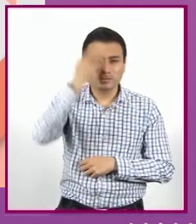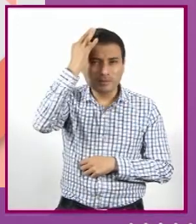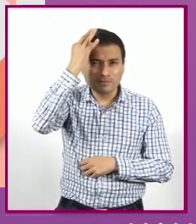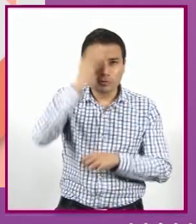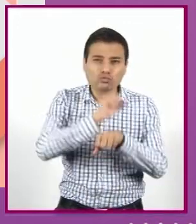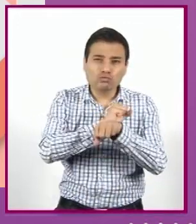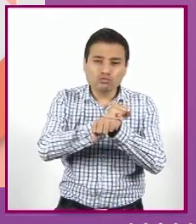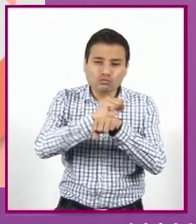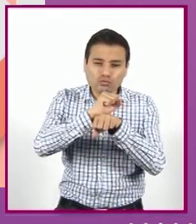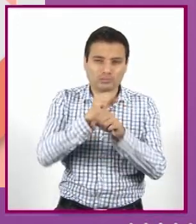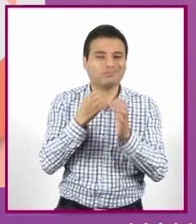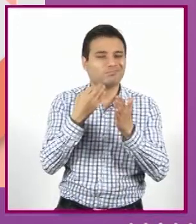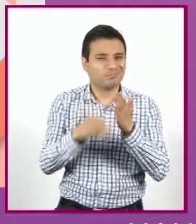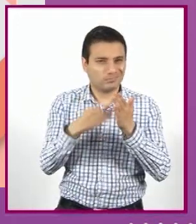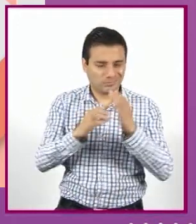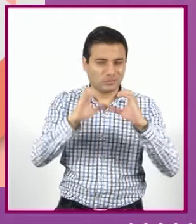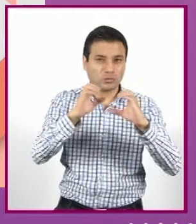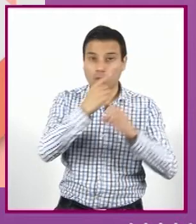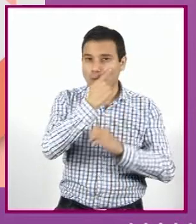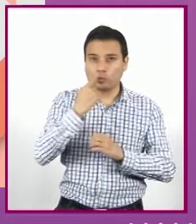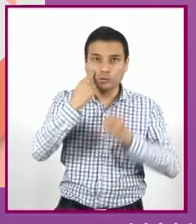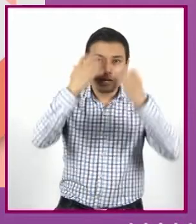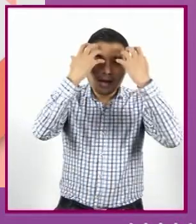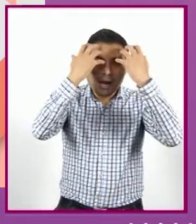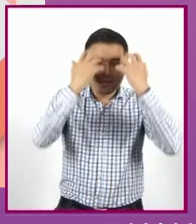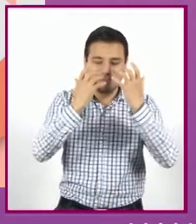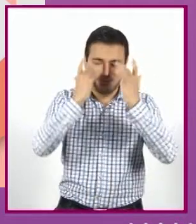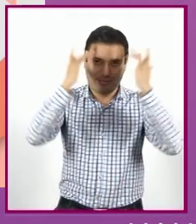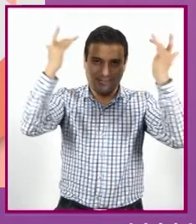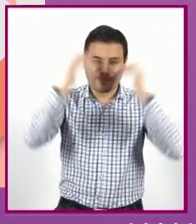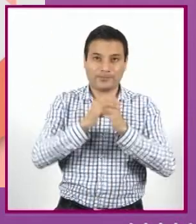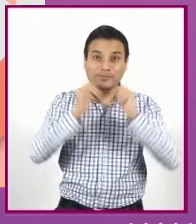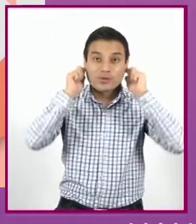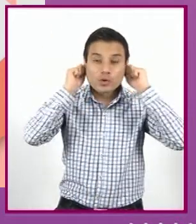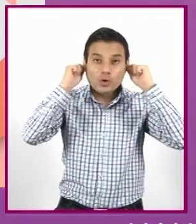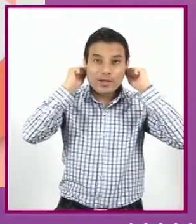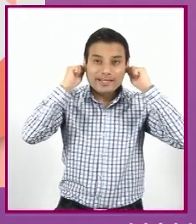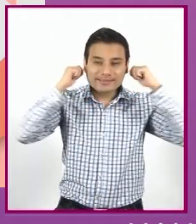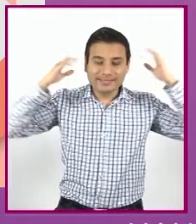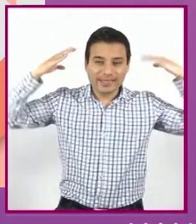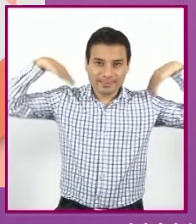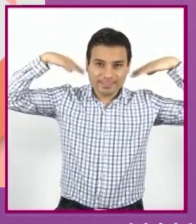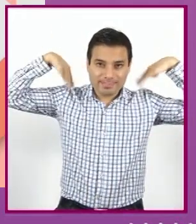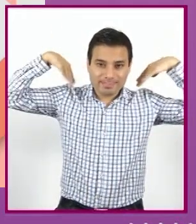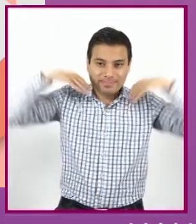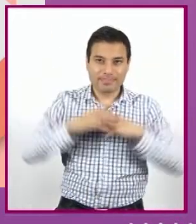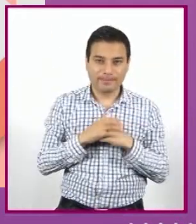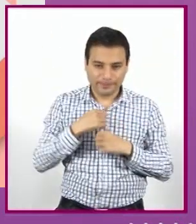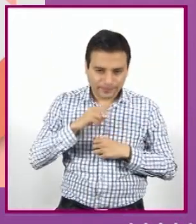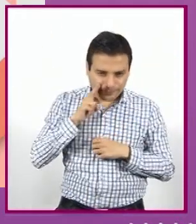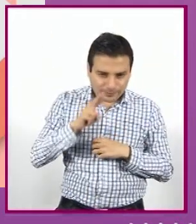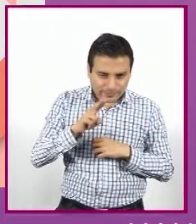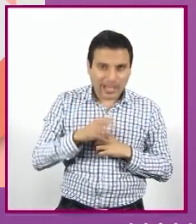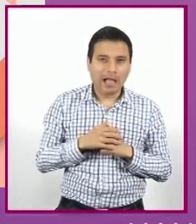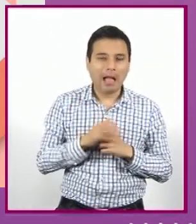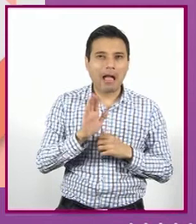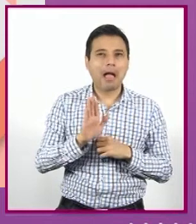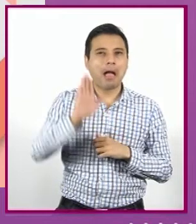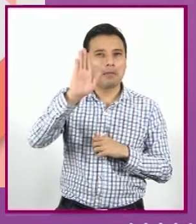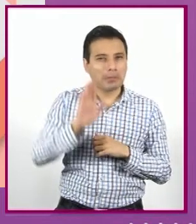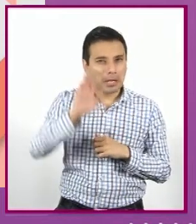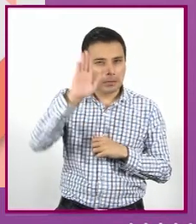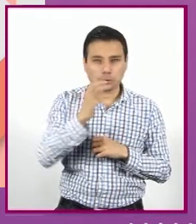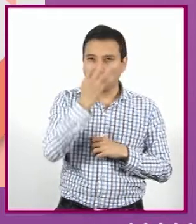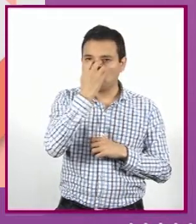descuidado. Sus ojos eran grandes y brillantes, las orejas despejadas, por lo que noté que se parecía a un lindo